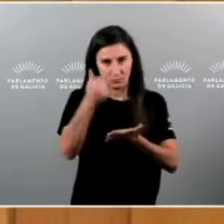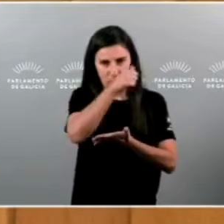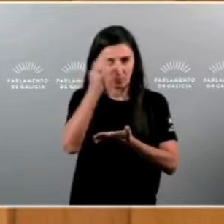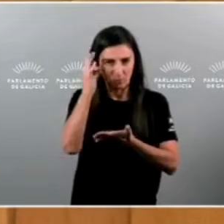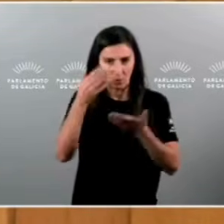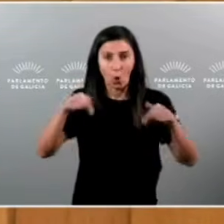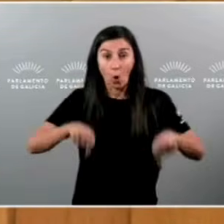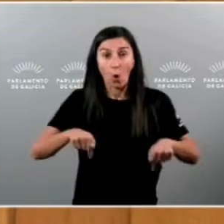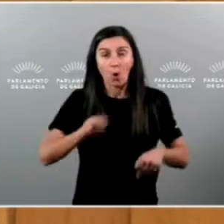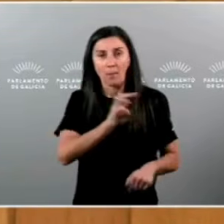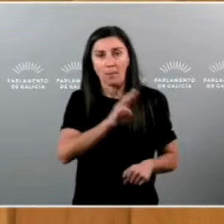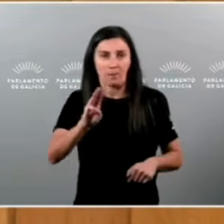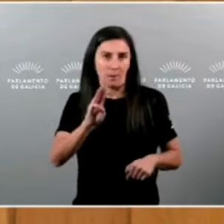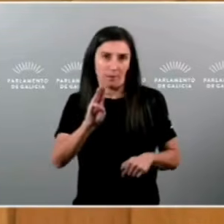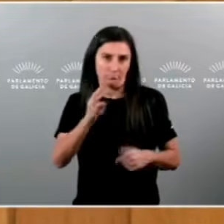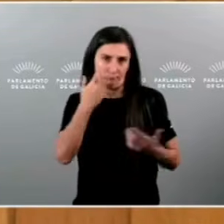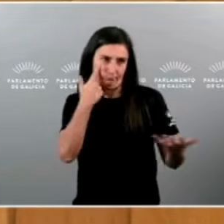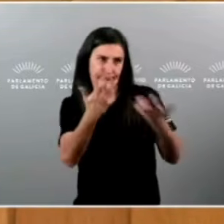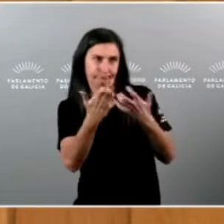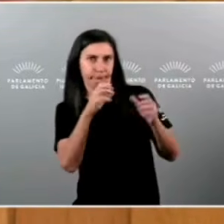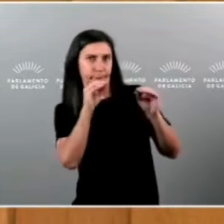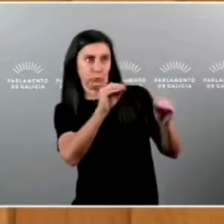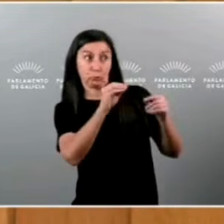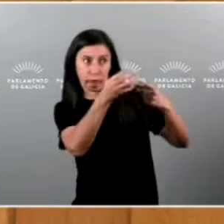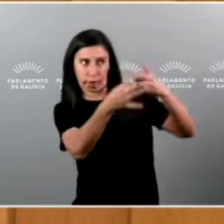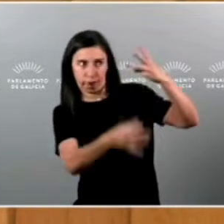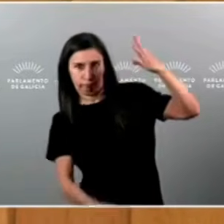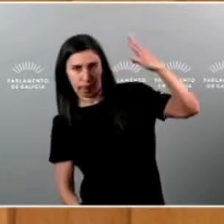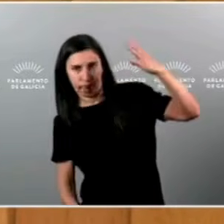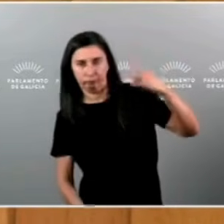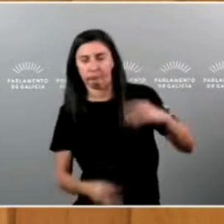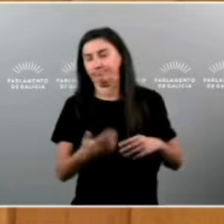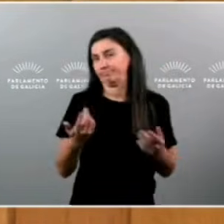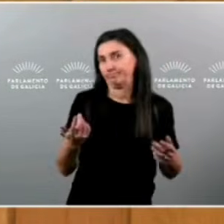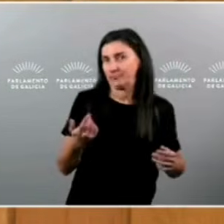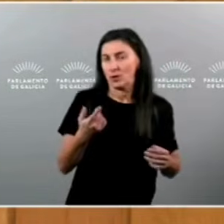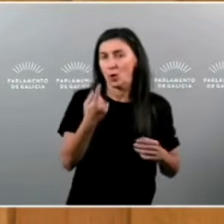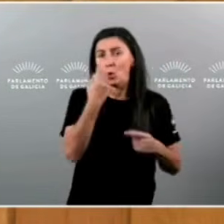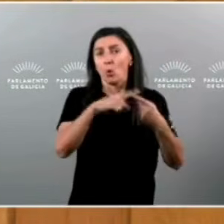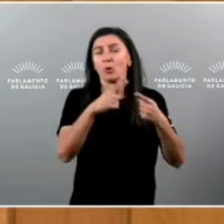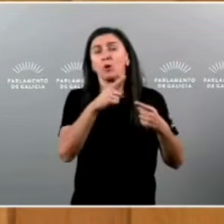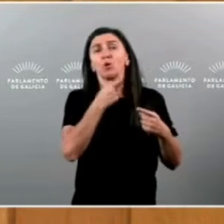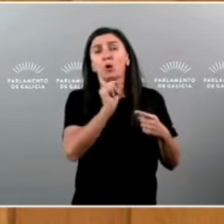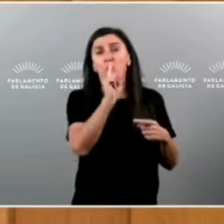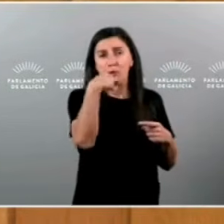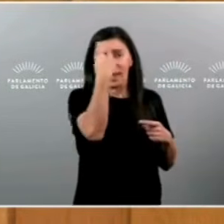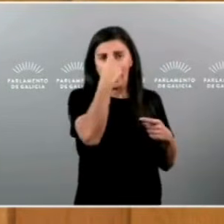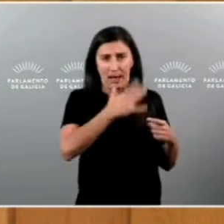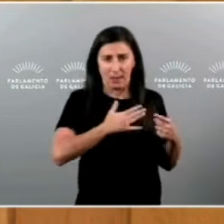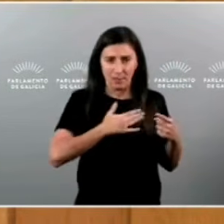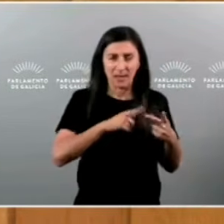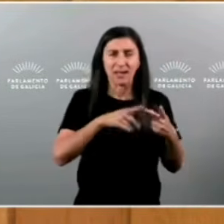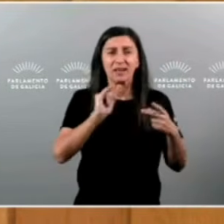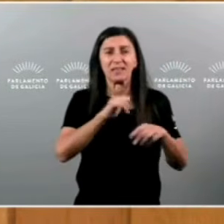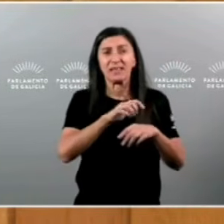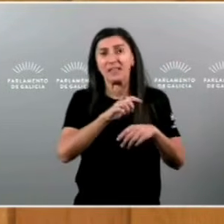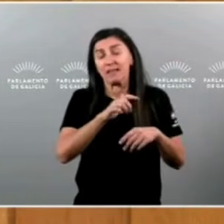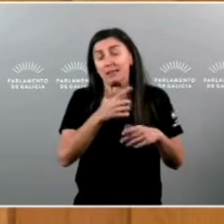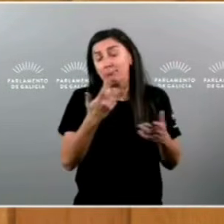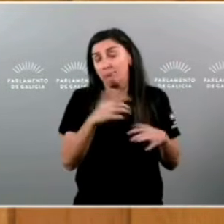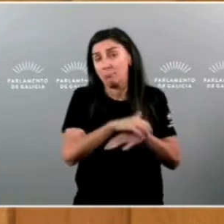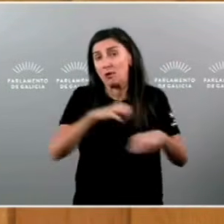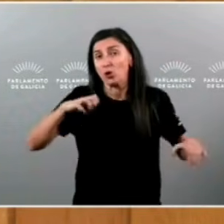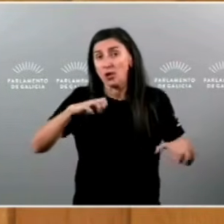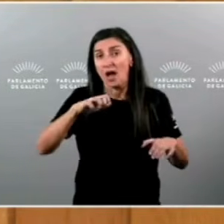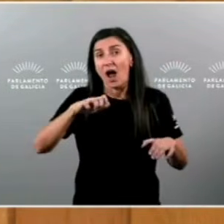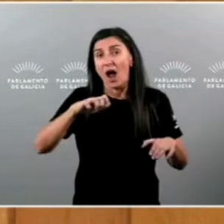Hoxe o Partido Popular xa nos deixou claras bastantes cousas. Unha, que non lles gustan as nosas caras, tamén a maioría absoluta debe querer gobernar